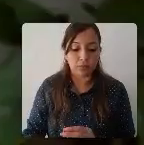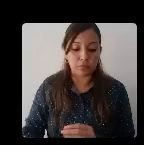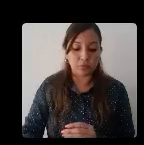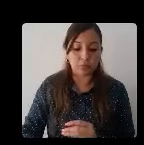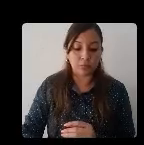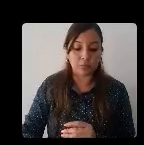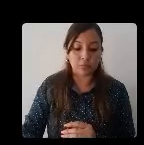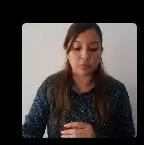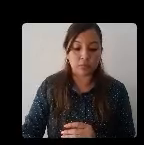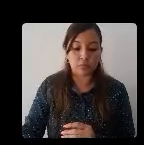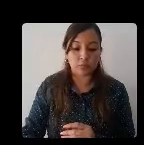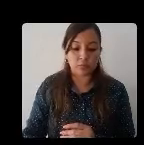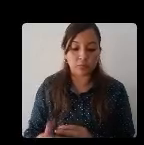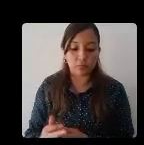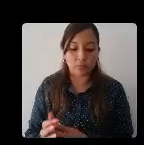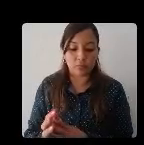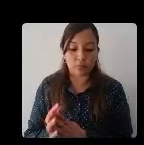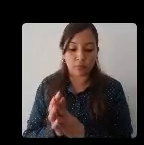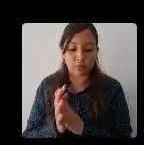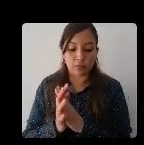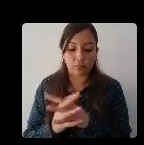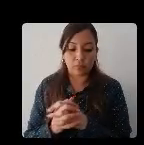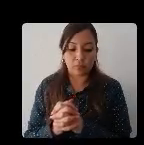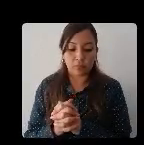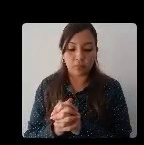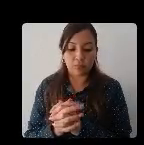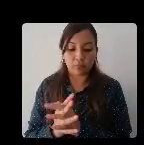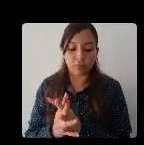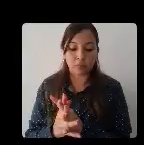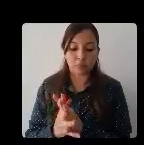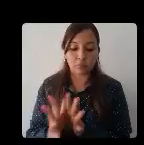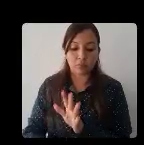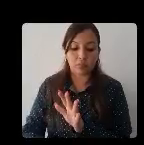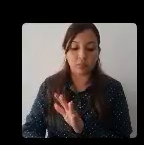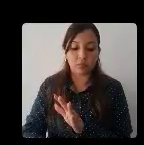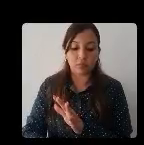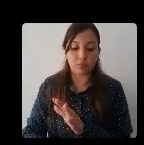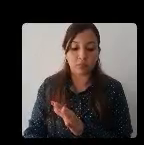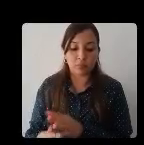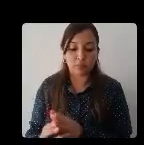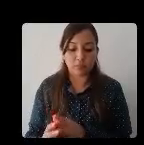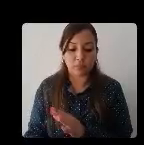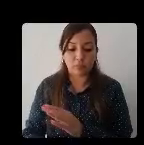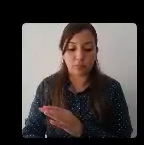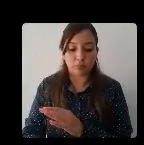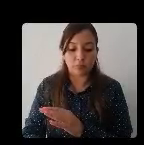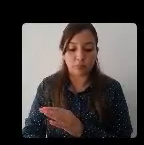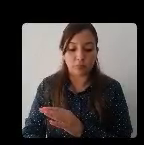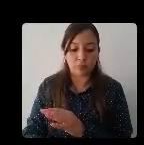preguntas. Hola a todos, muy buenos días, encantada de acompañarlos aquí en este evento.